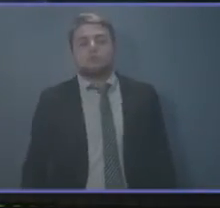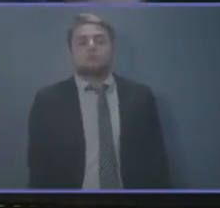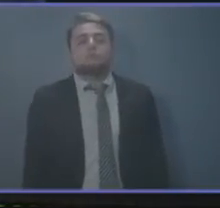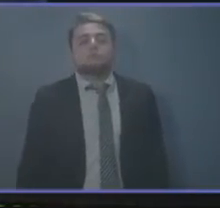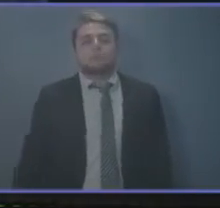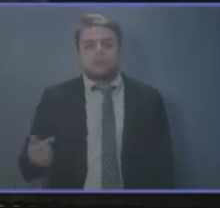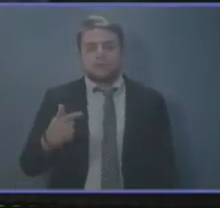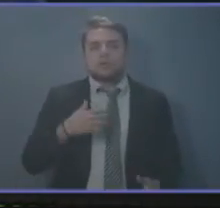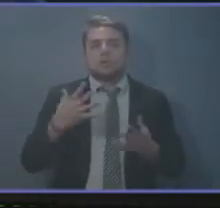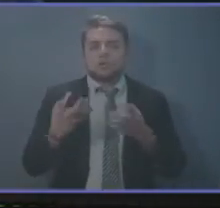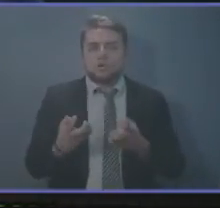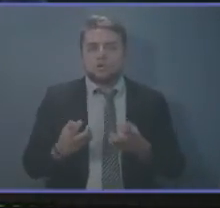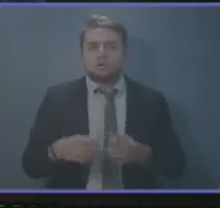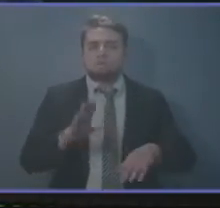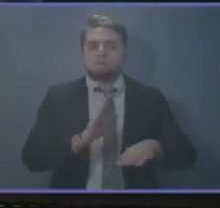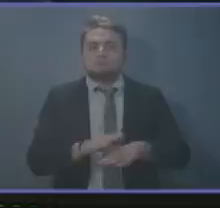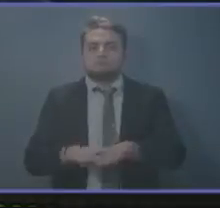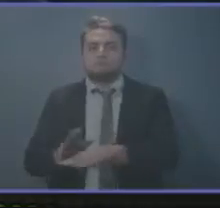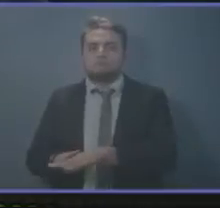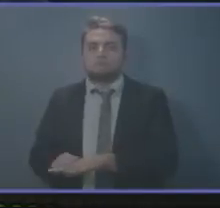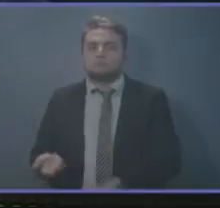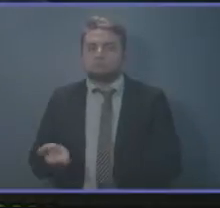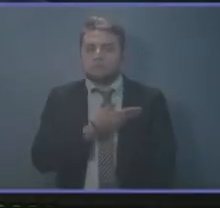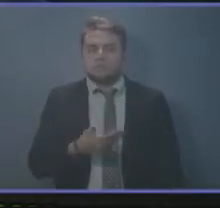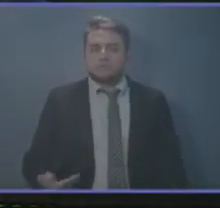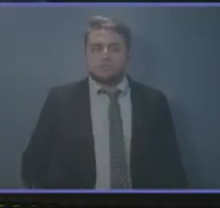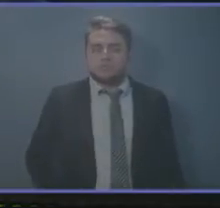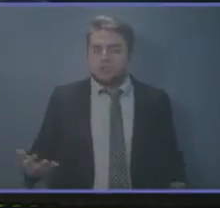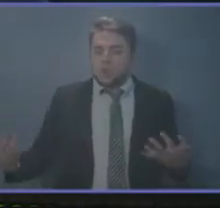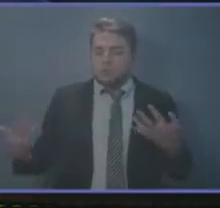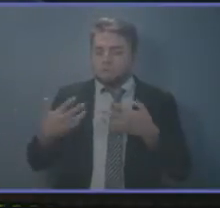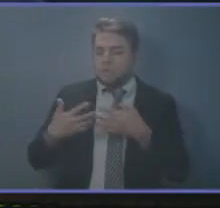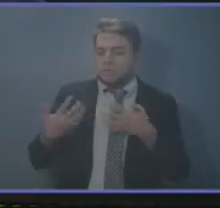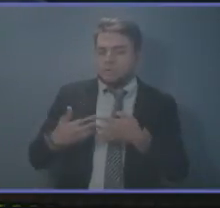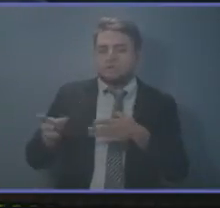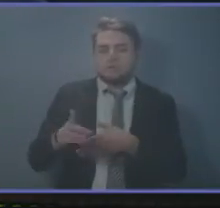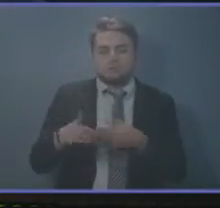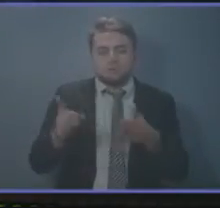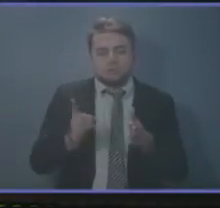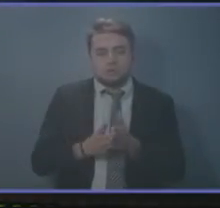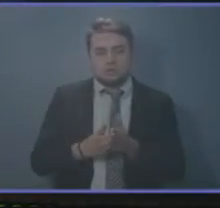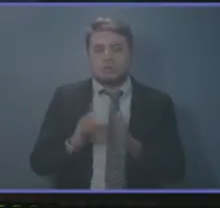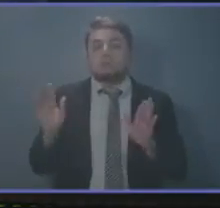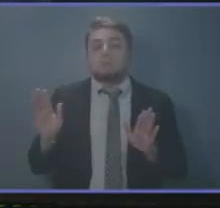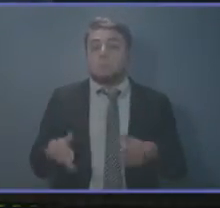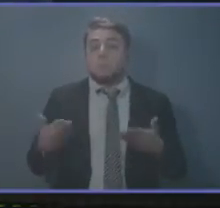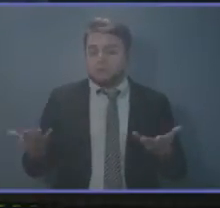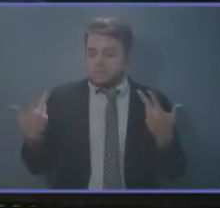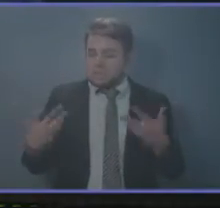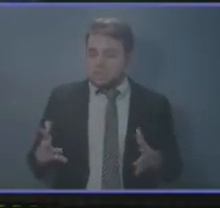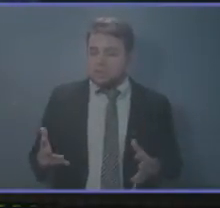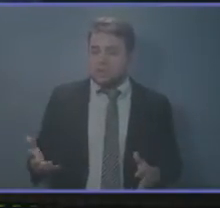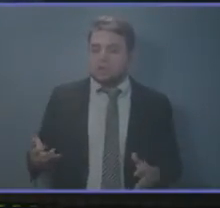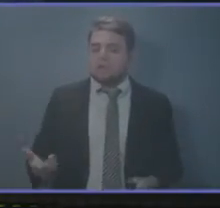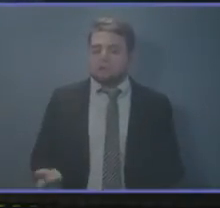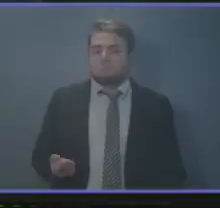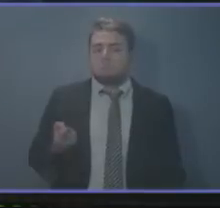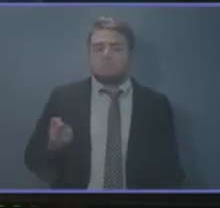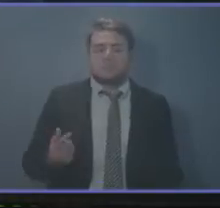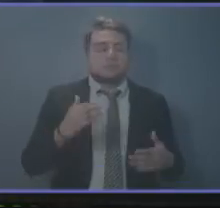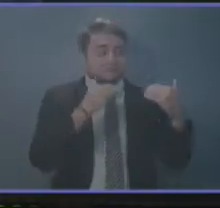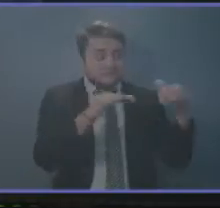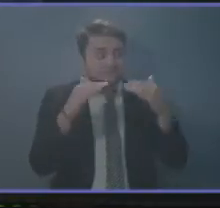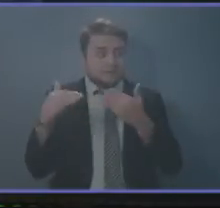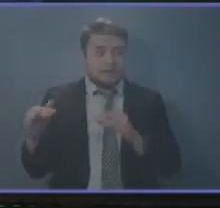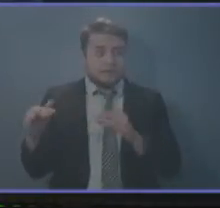Quiero hacer un llamado, presidente, colegas diputados, porque se me han acercado varios colegas diputados de diferentes